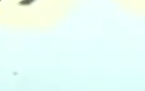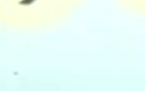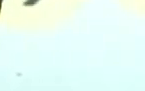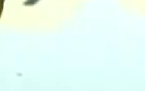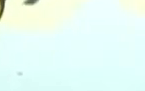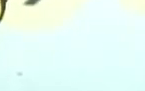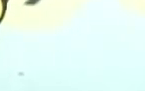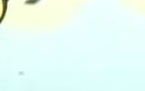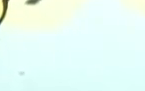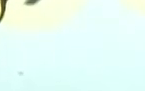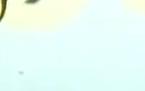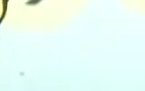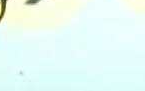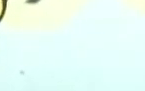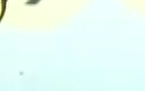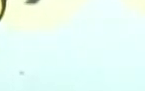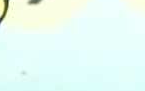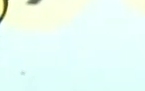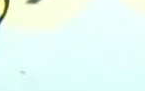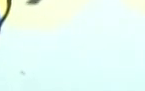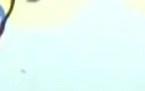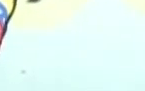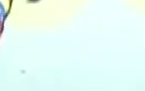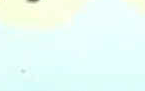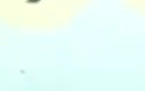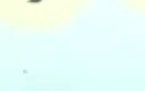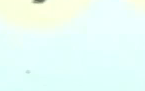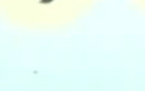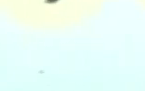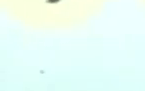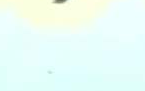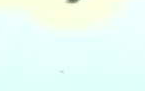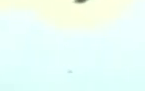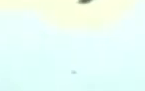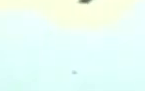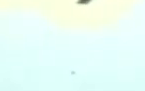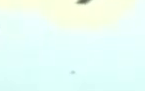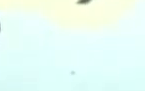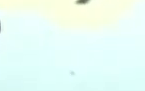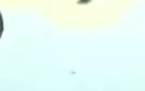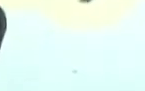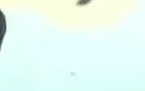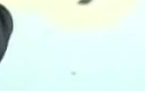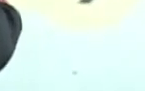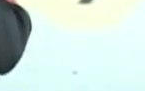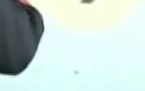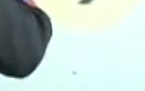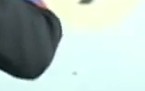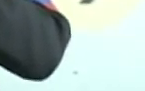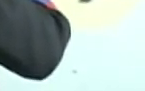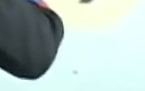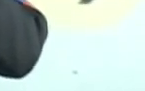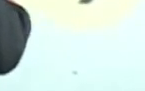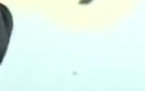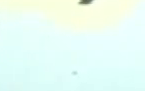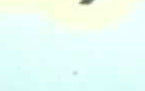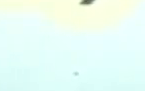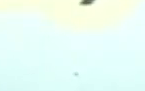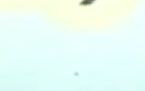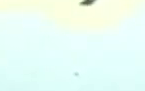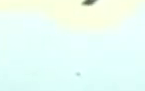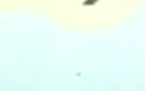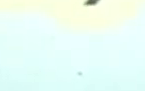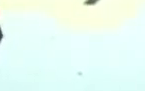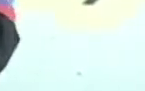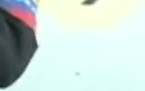en 1989. Tuvieron la osadía de dar no un paso, sino miles